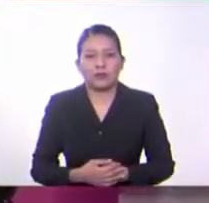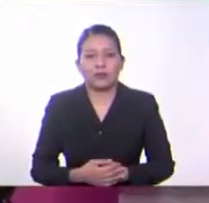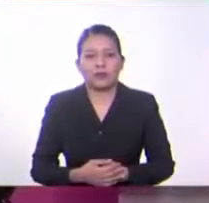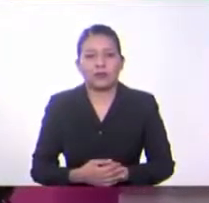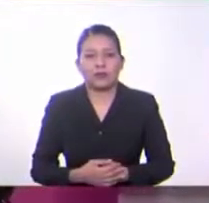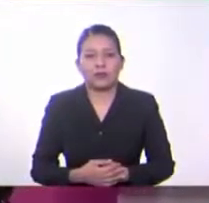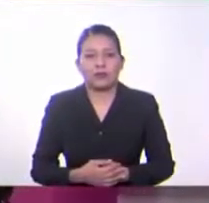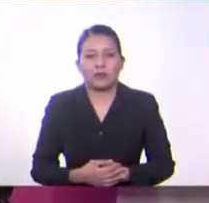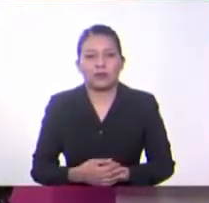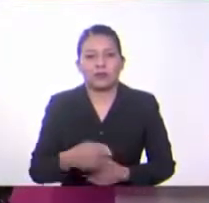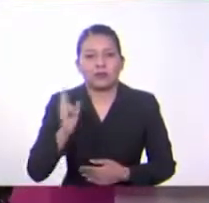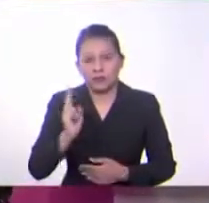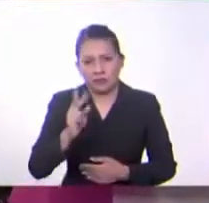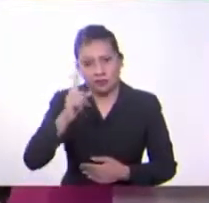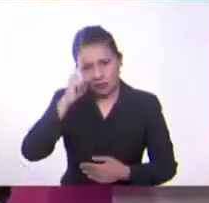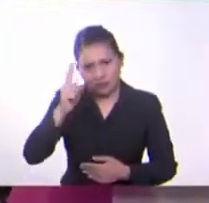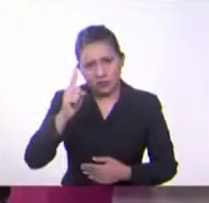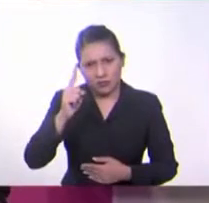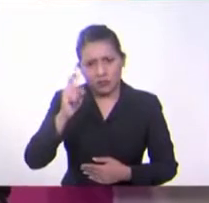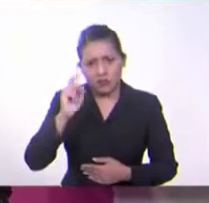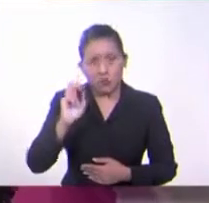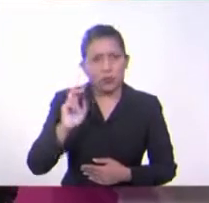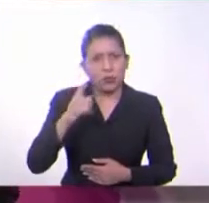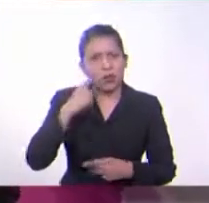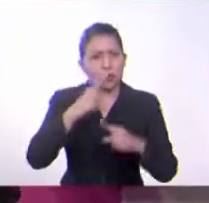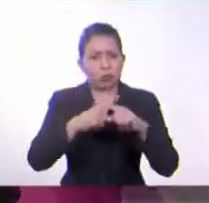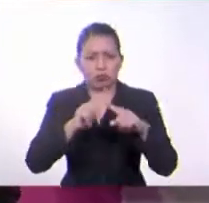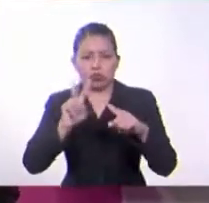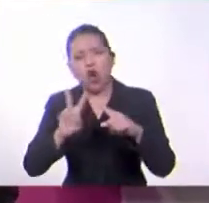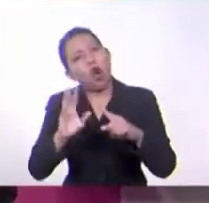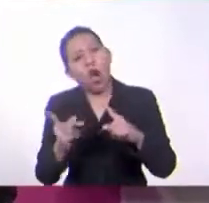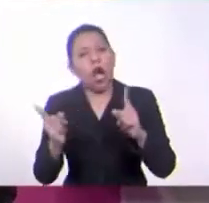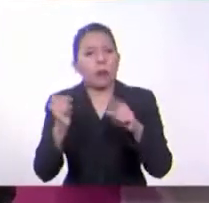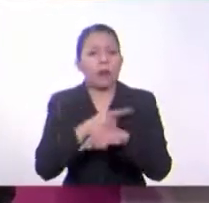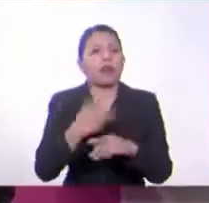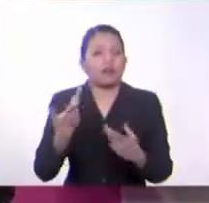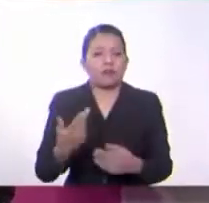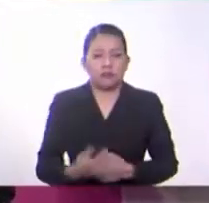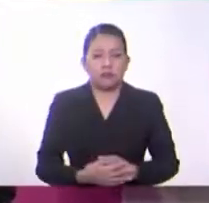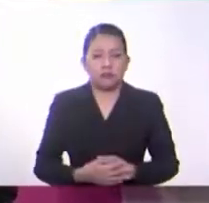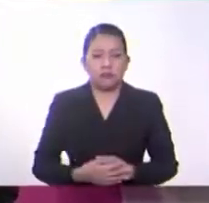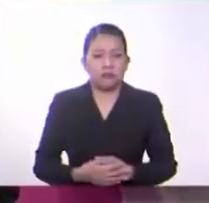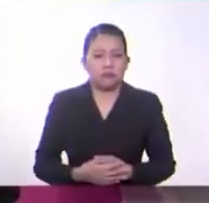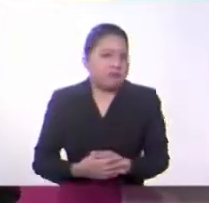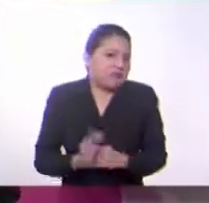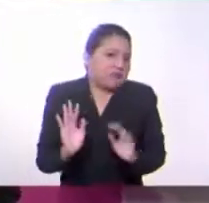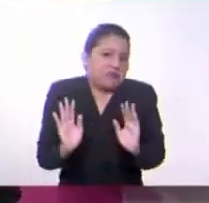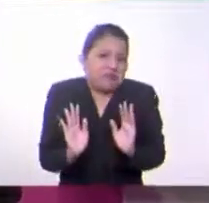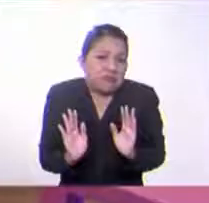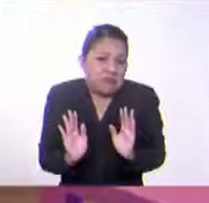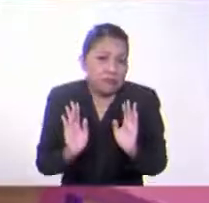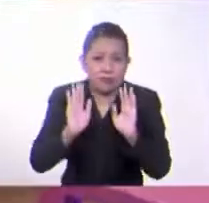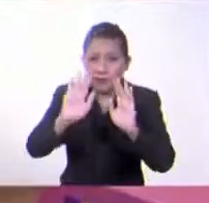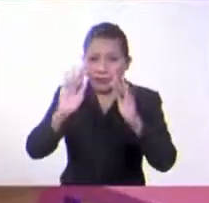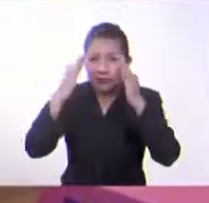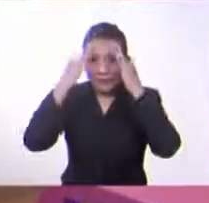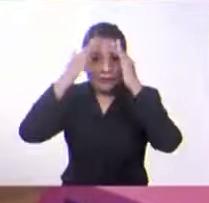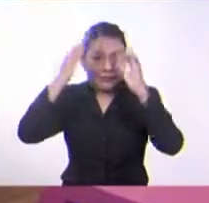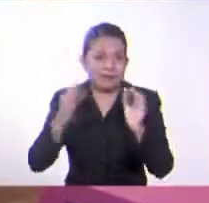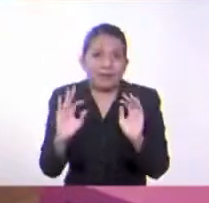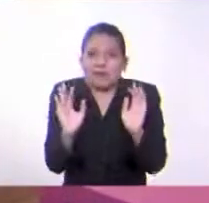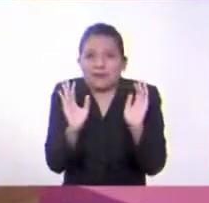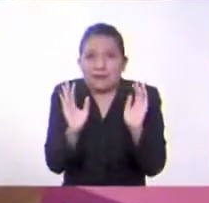¿puedo seguir con la misma idea de duplicar o puedo cambiarlo? Puedes, de hecho, considerar, no necesariamente que se